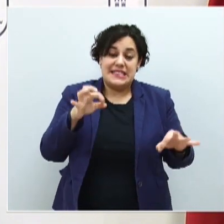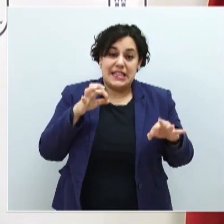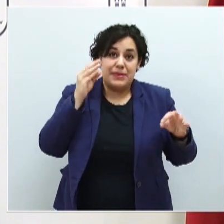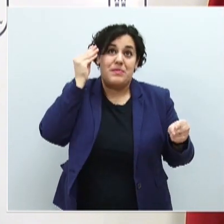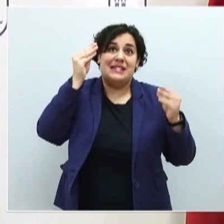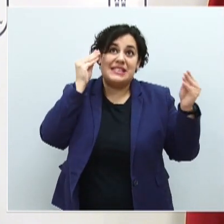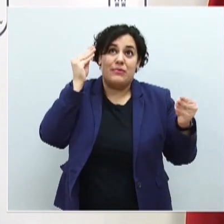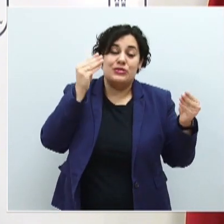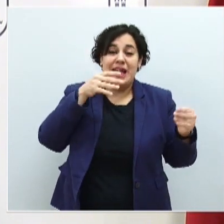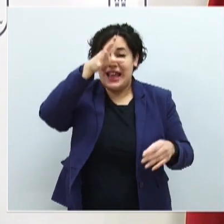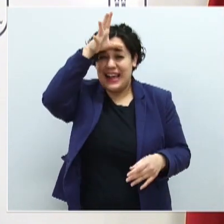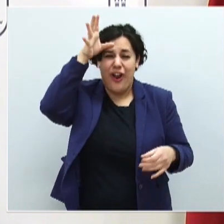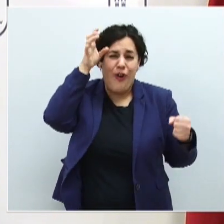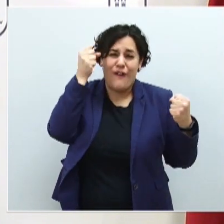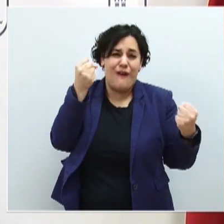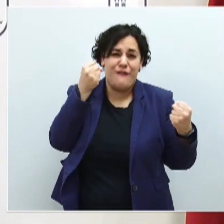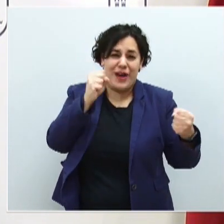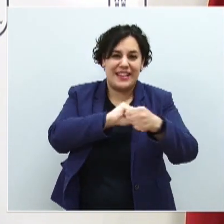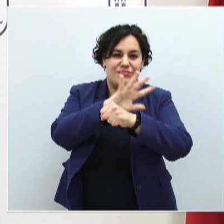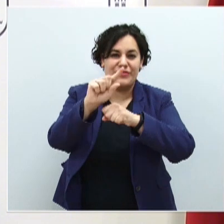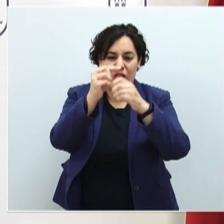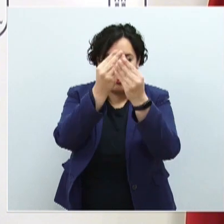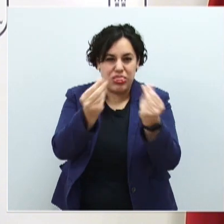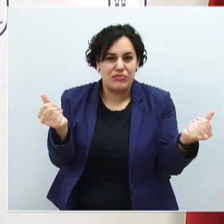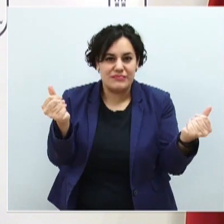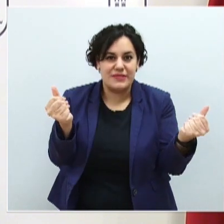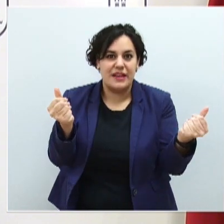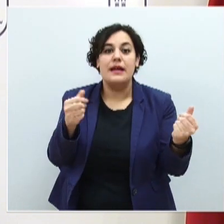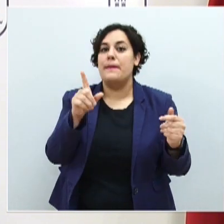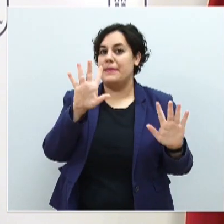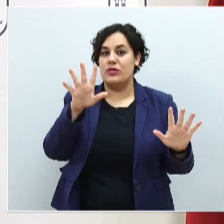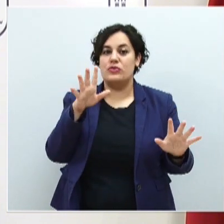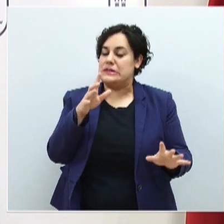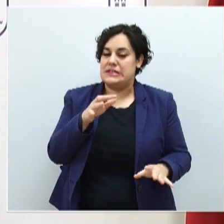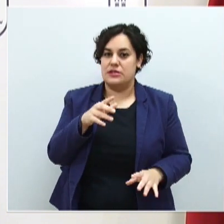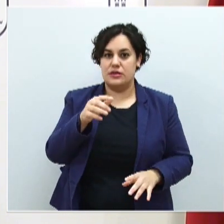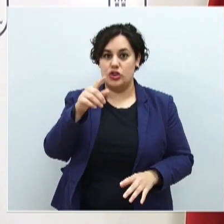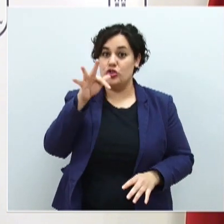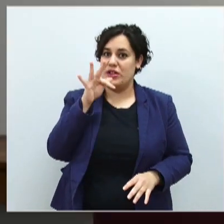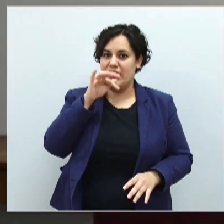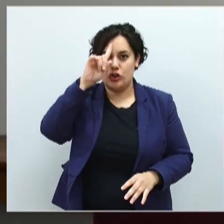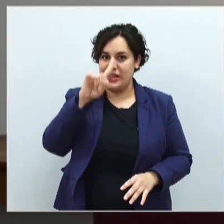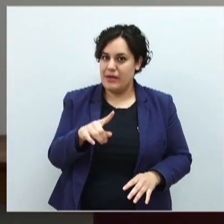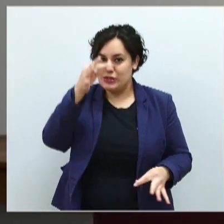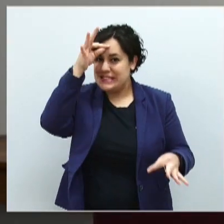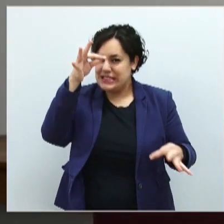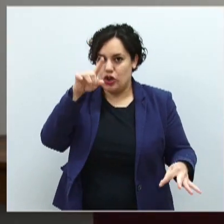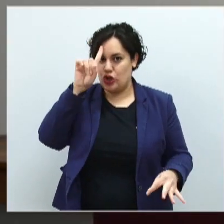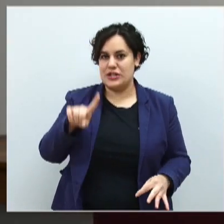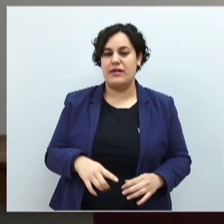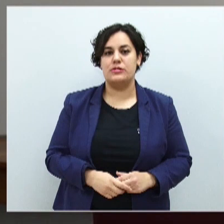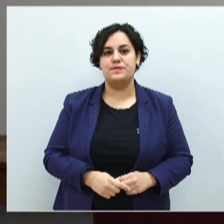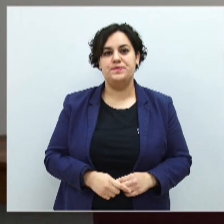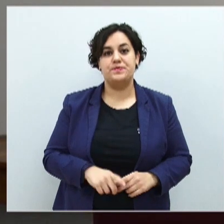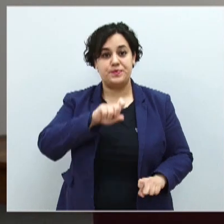con el virus, pero va a ser complicado, aunque hay mucha incertidumbre al respecto porque no tenemos el conocimiento preciso. Siguiente pregunta es desde la